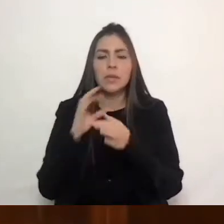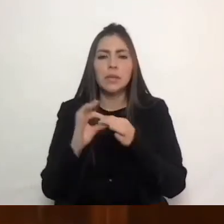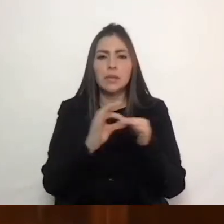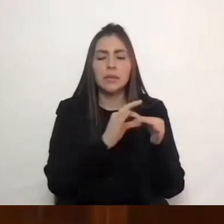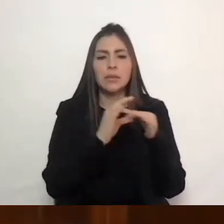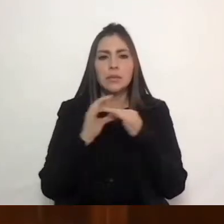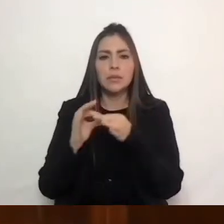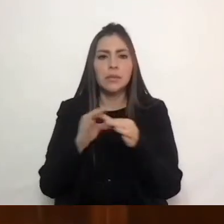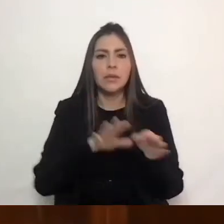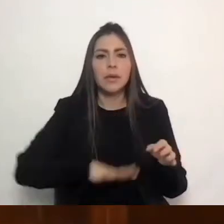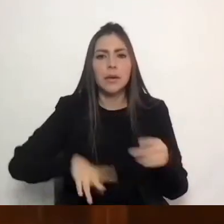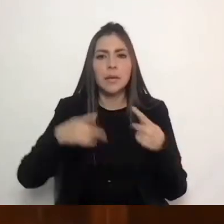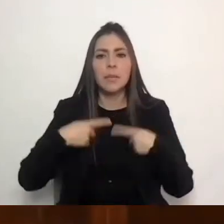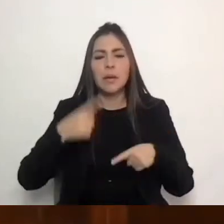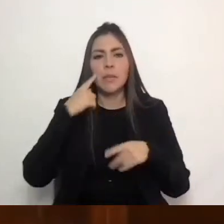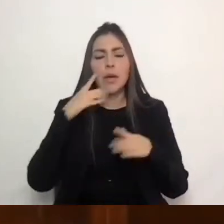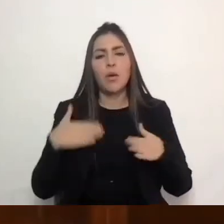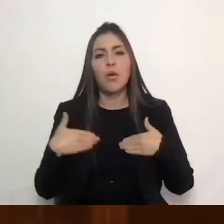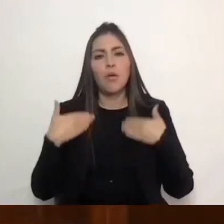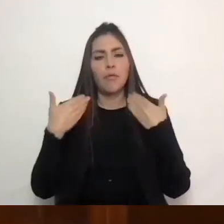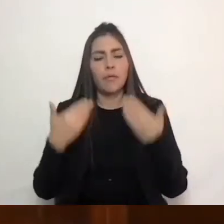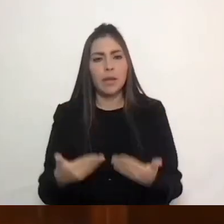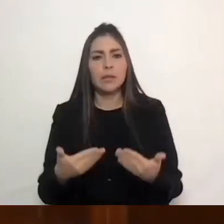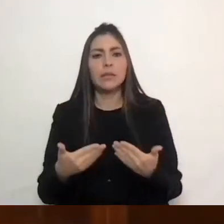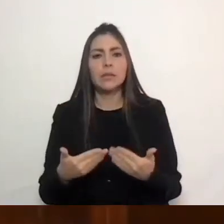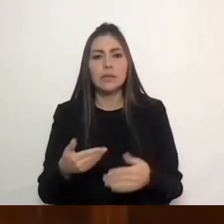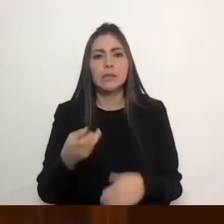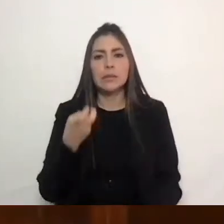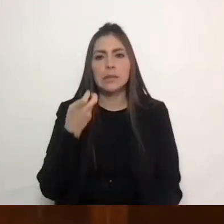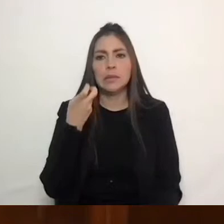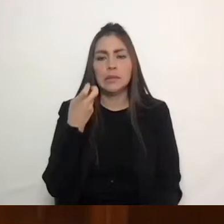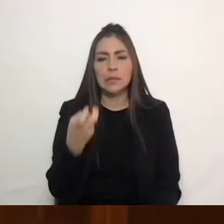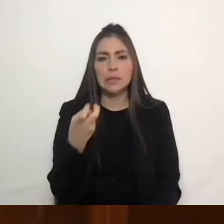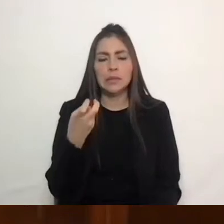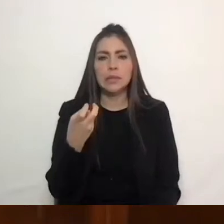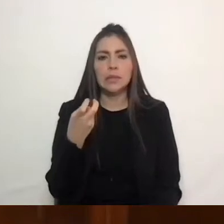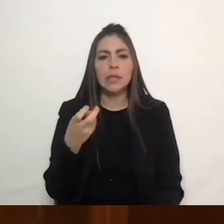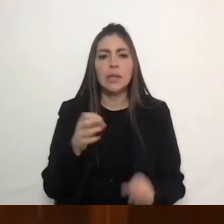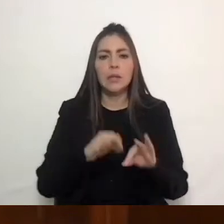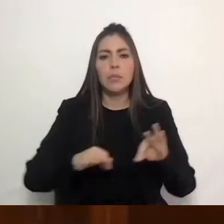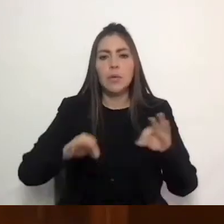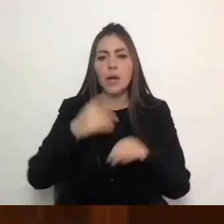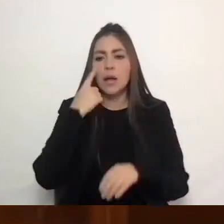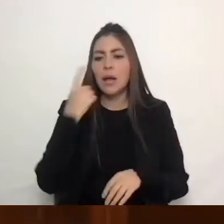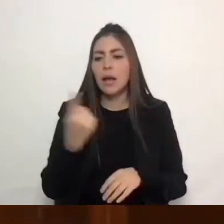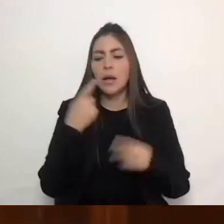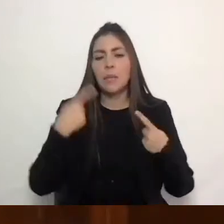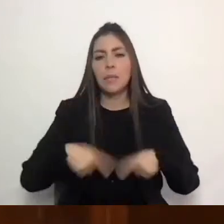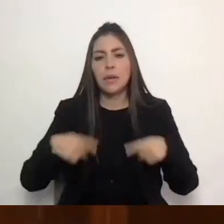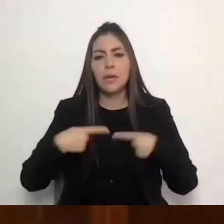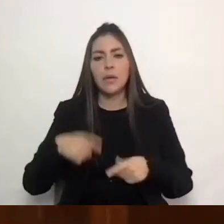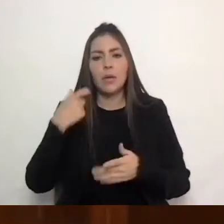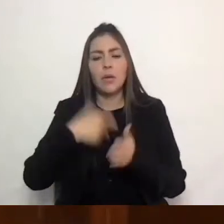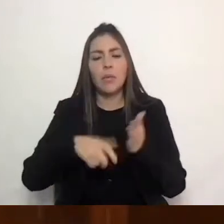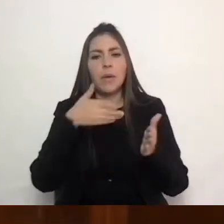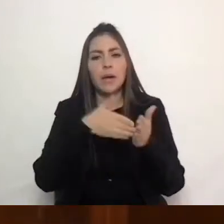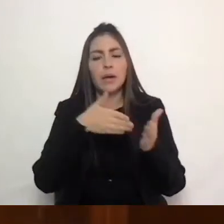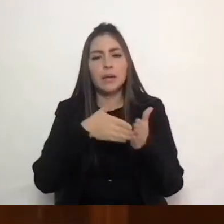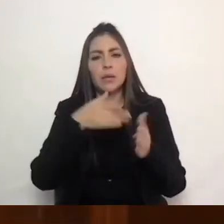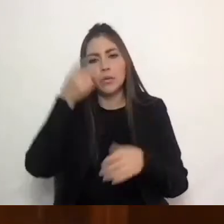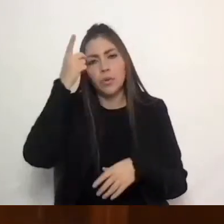sociales de confianza que son el capital de los comerciantes locatarios. Para la